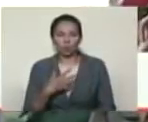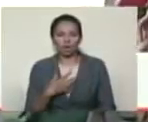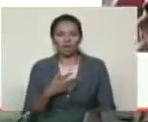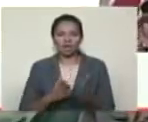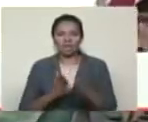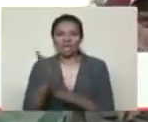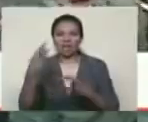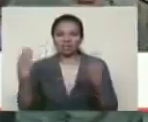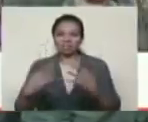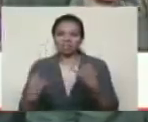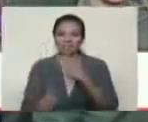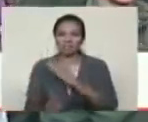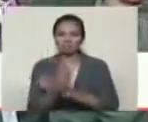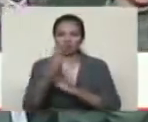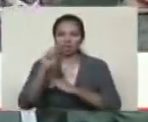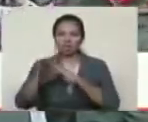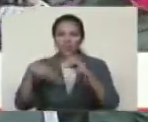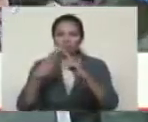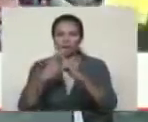leales siempre,